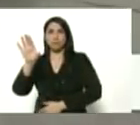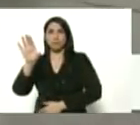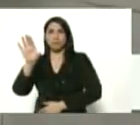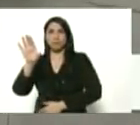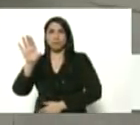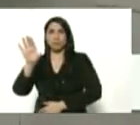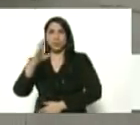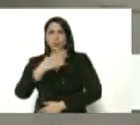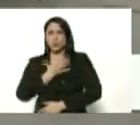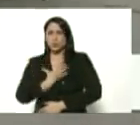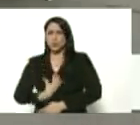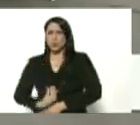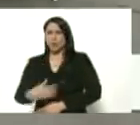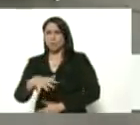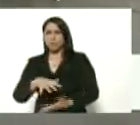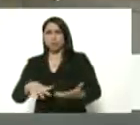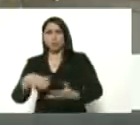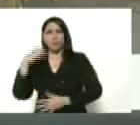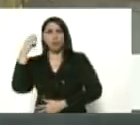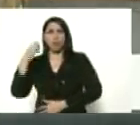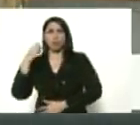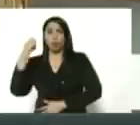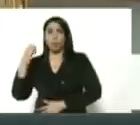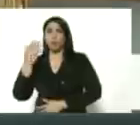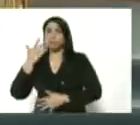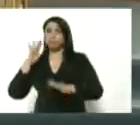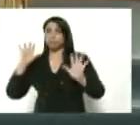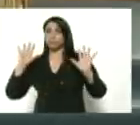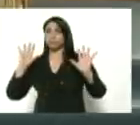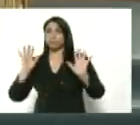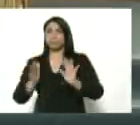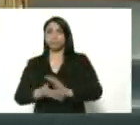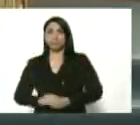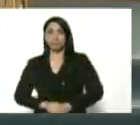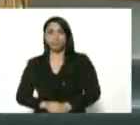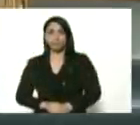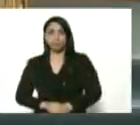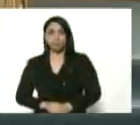abatido por esta crisis, y Europa ni se diga.